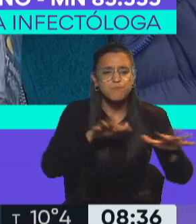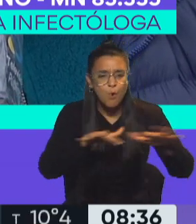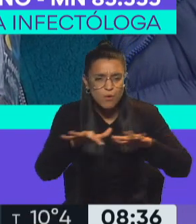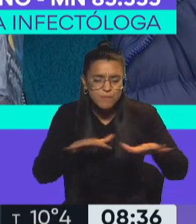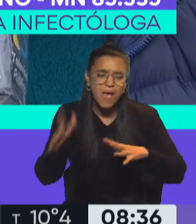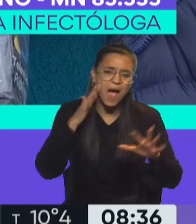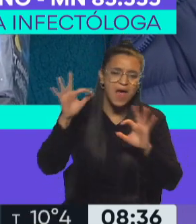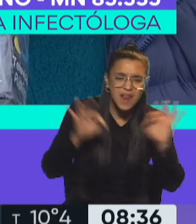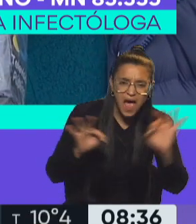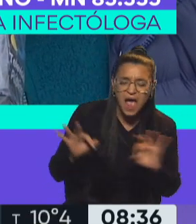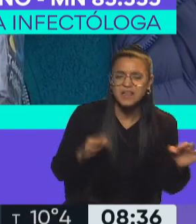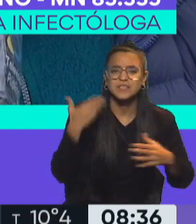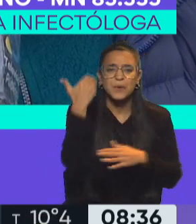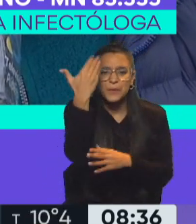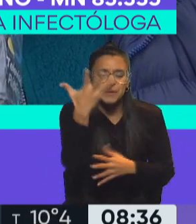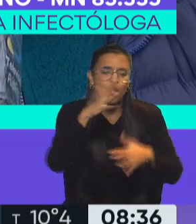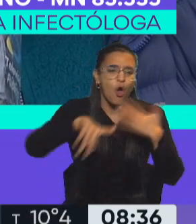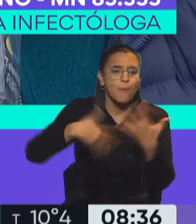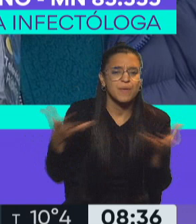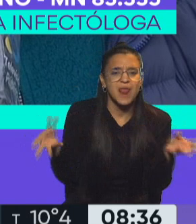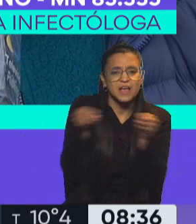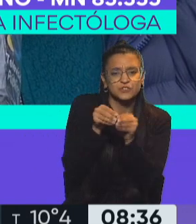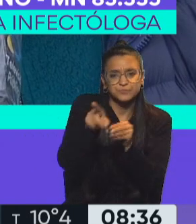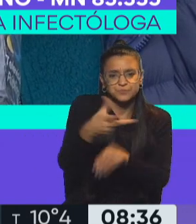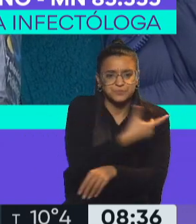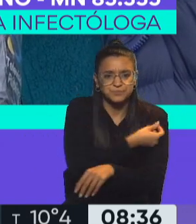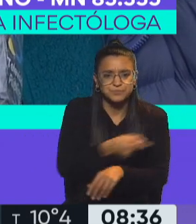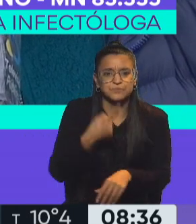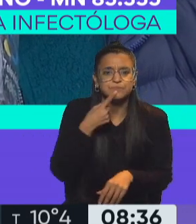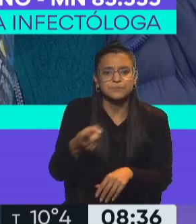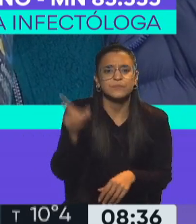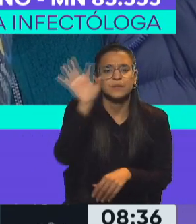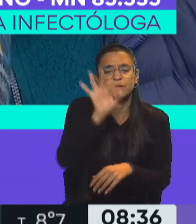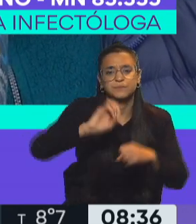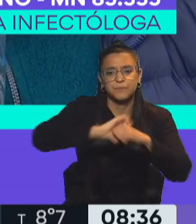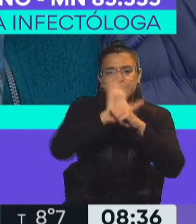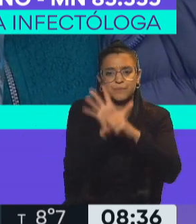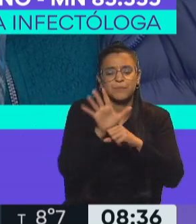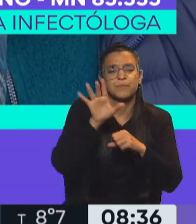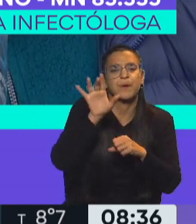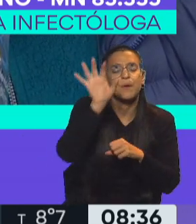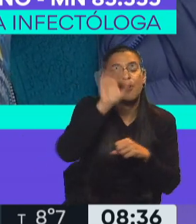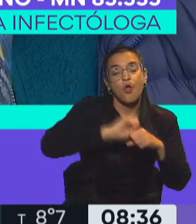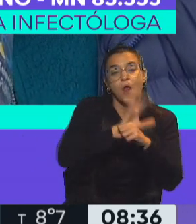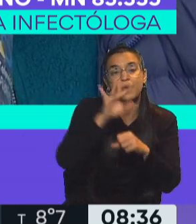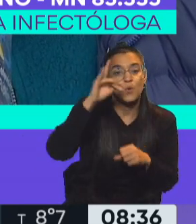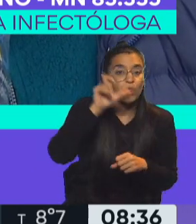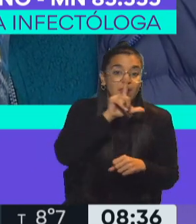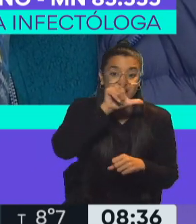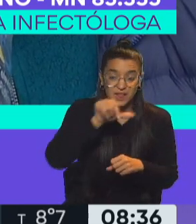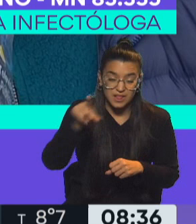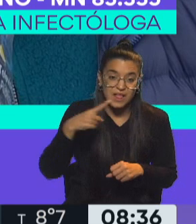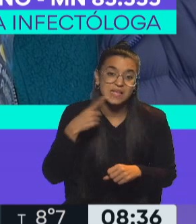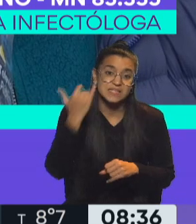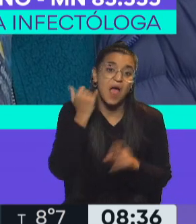estos análisis, estas proyecciones de combinación de vacunas obedecen a la variante Delta, ¿verdad? En algunos países ya